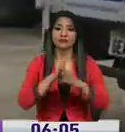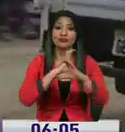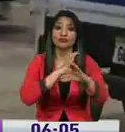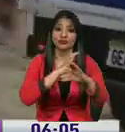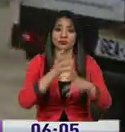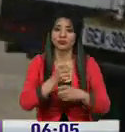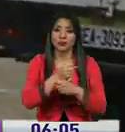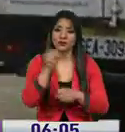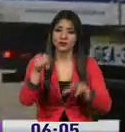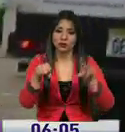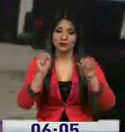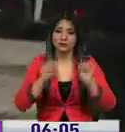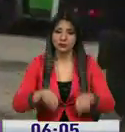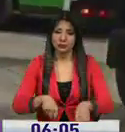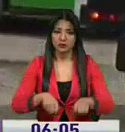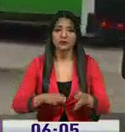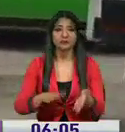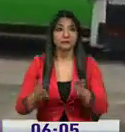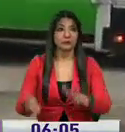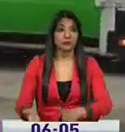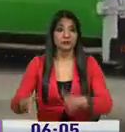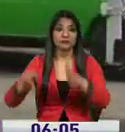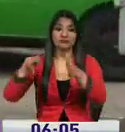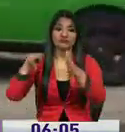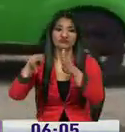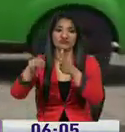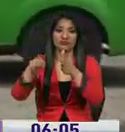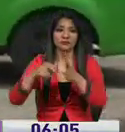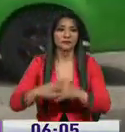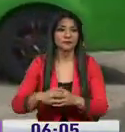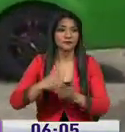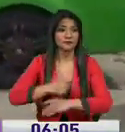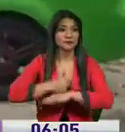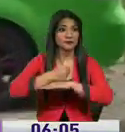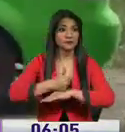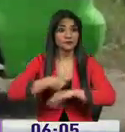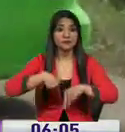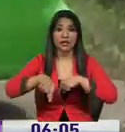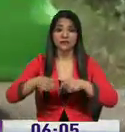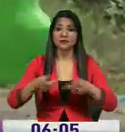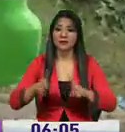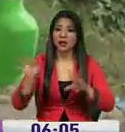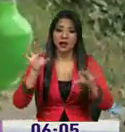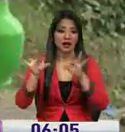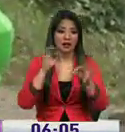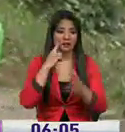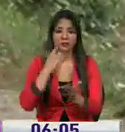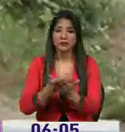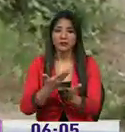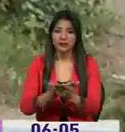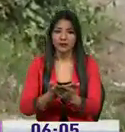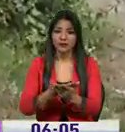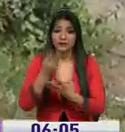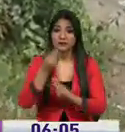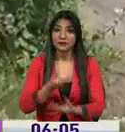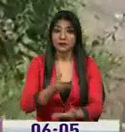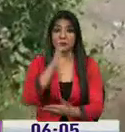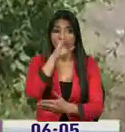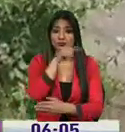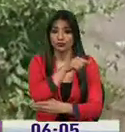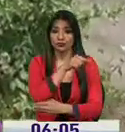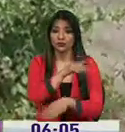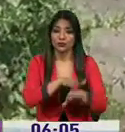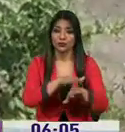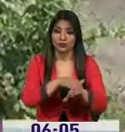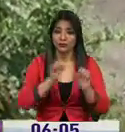El cadáver fue llevado a la morgue de tránsito, en tanto agentes de la ATM recabaron más detalles para dar con el paradero del